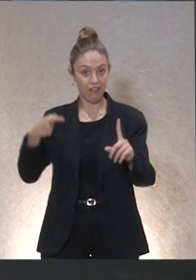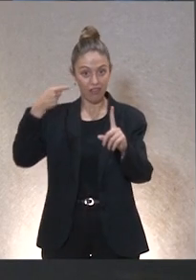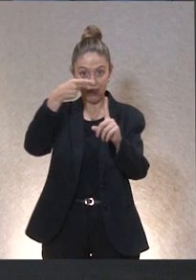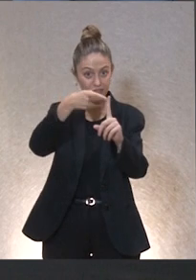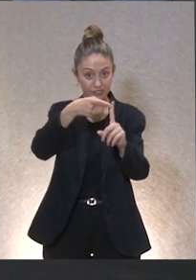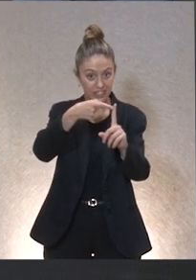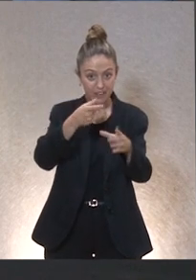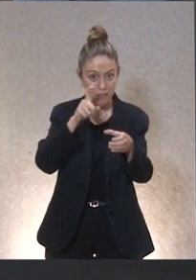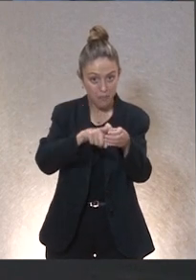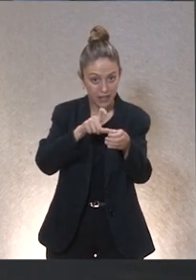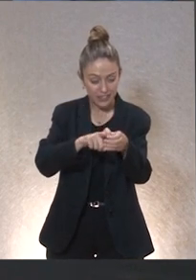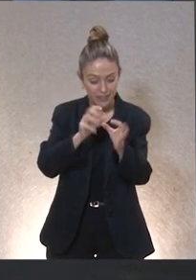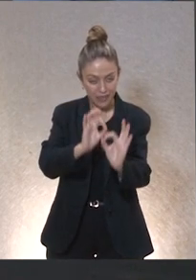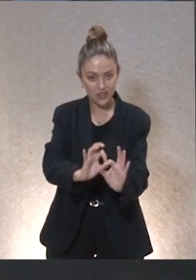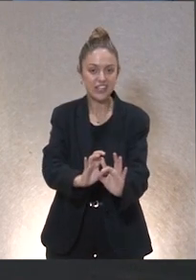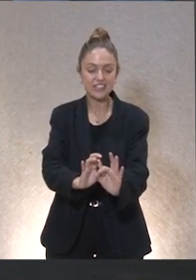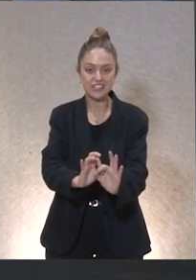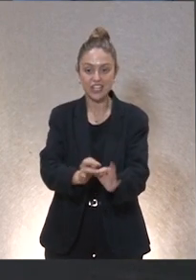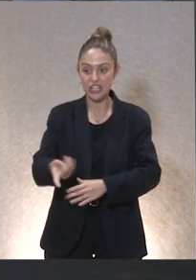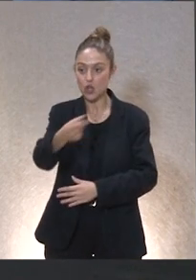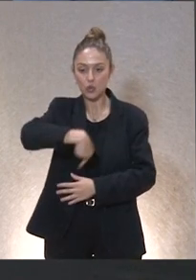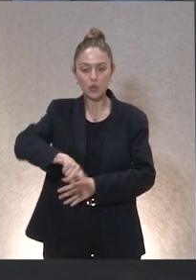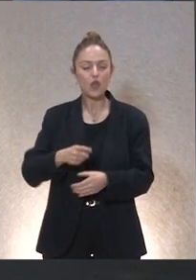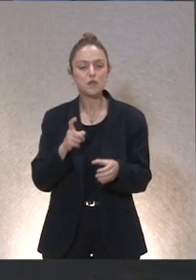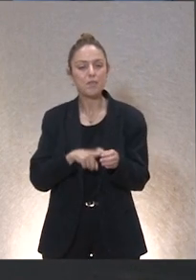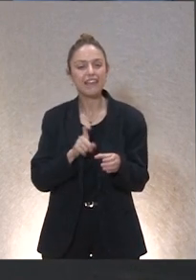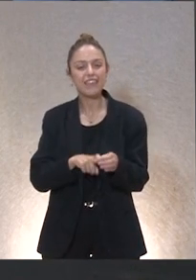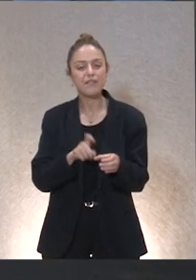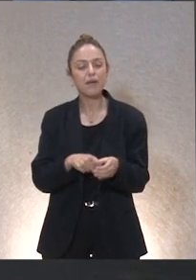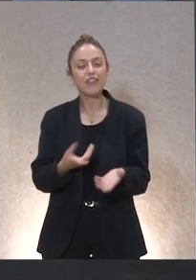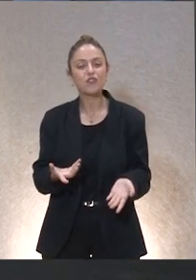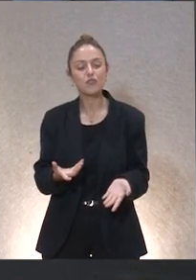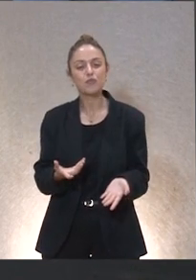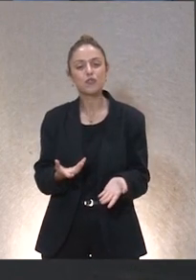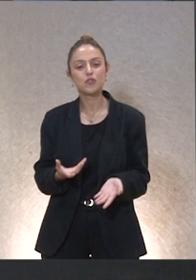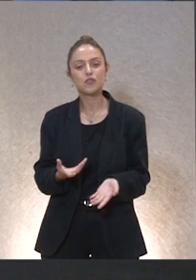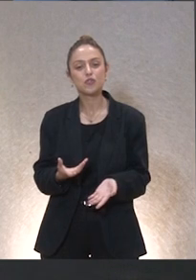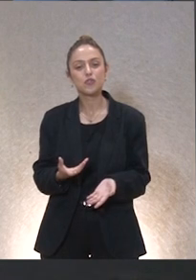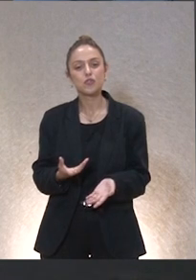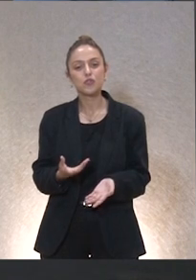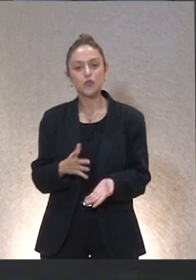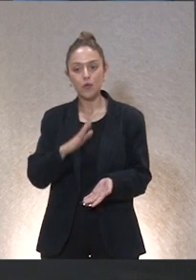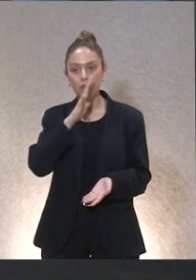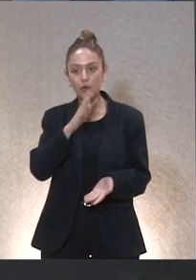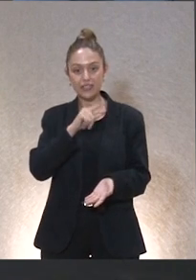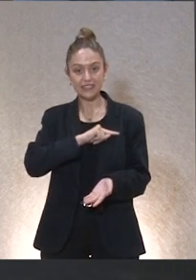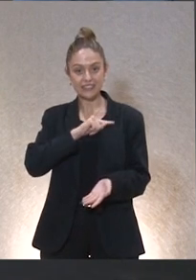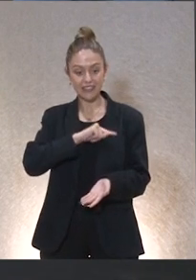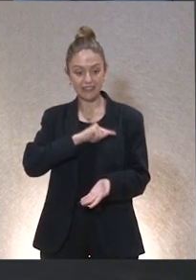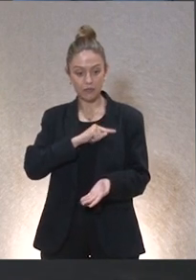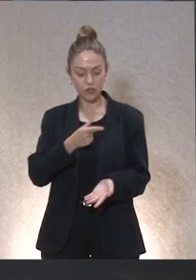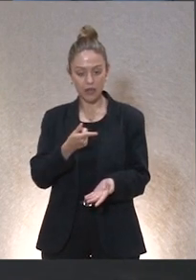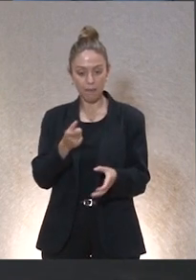participación aquí todos participamos porque nos nos sentimos que tenemos que